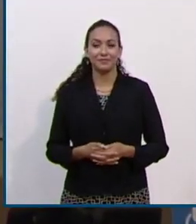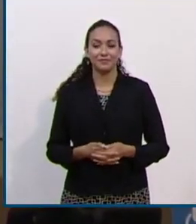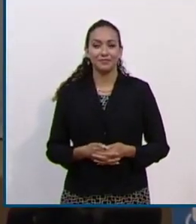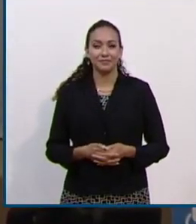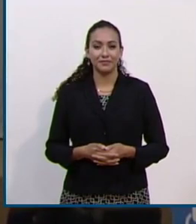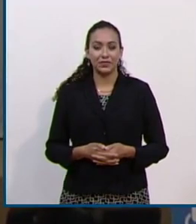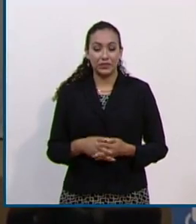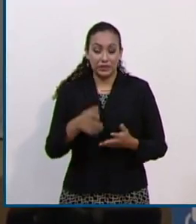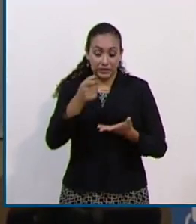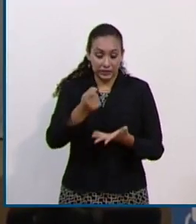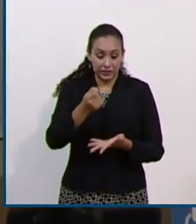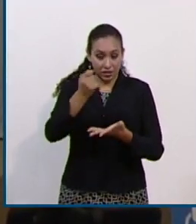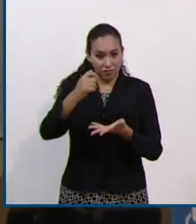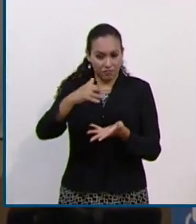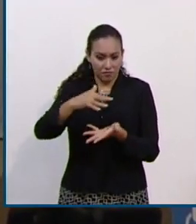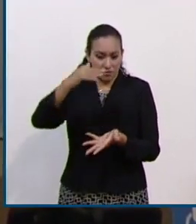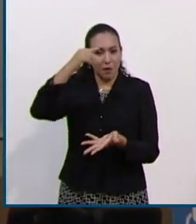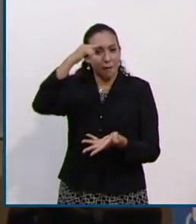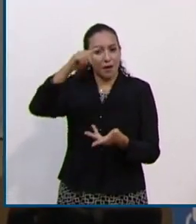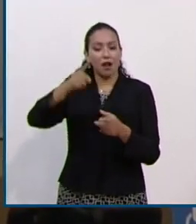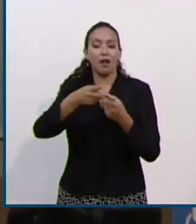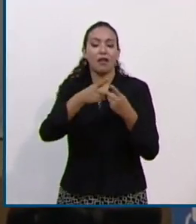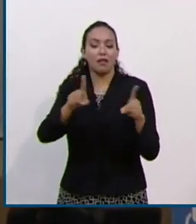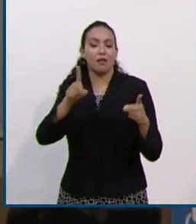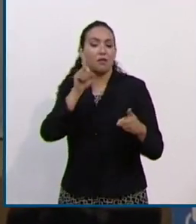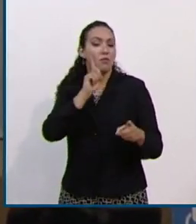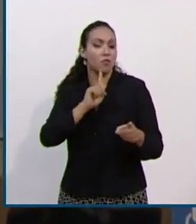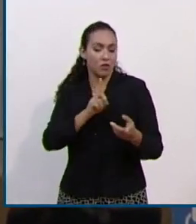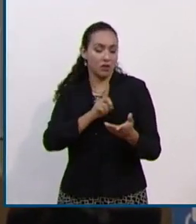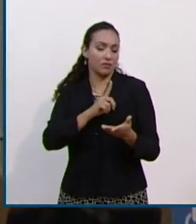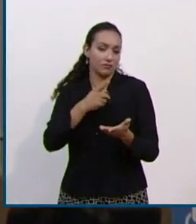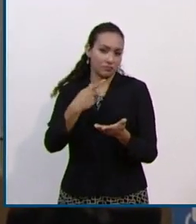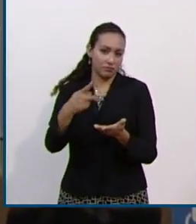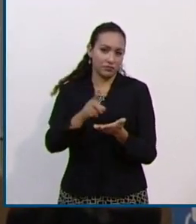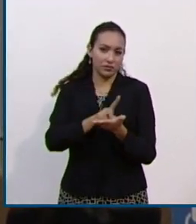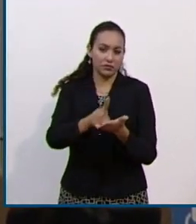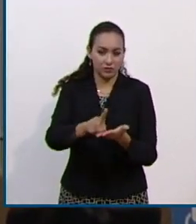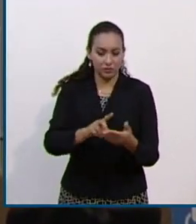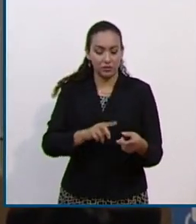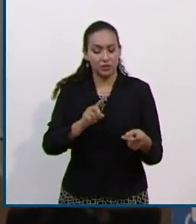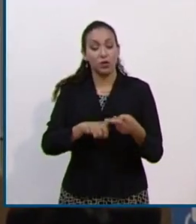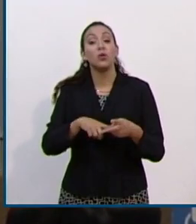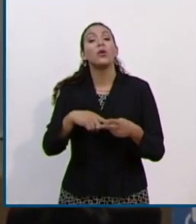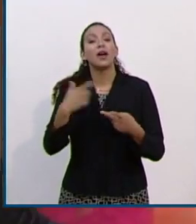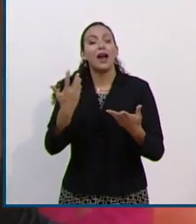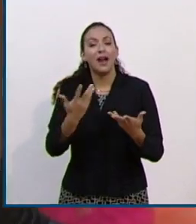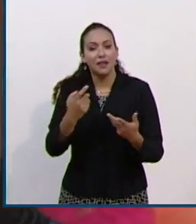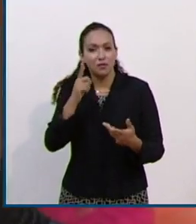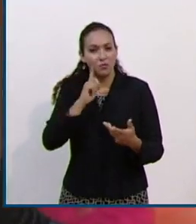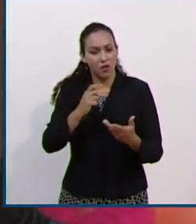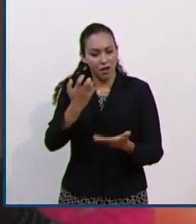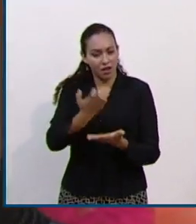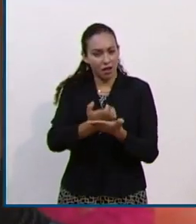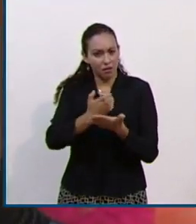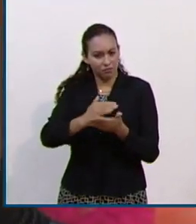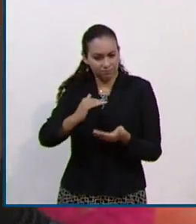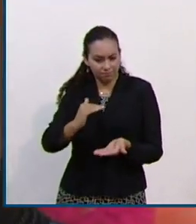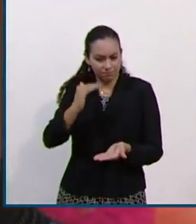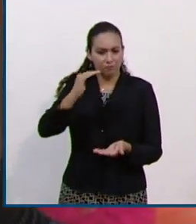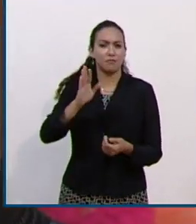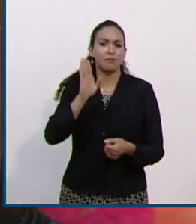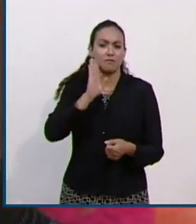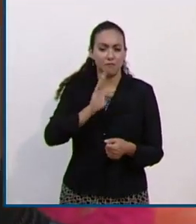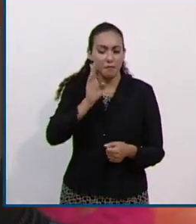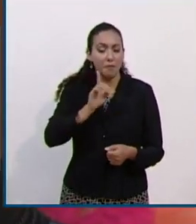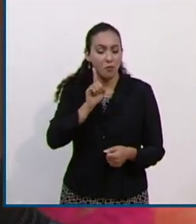Incrementar el presupuesto destinado al desarrollo de los derechos de las mujeres y buscar su empoderamiento económico son parte de los retos que